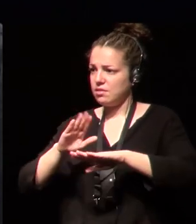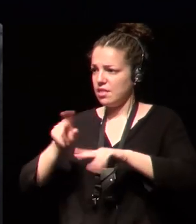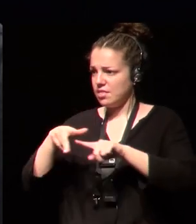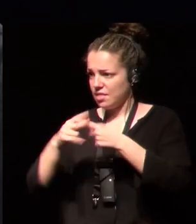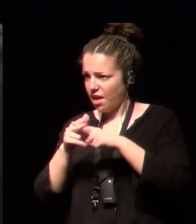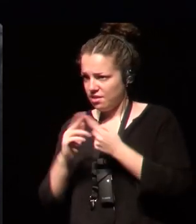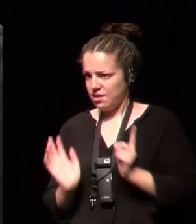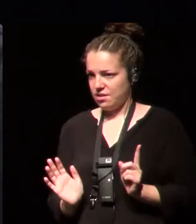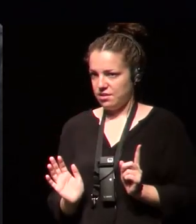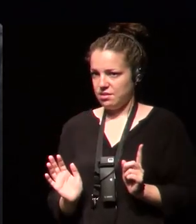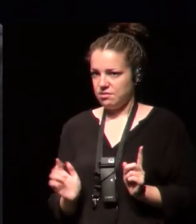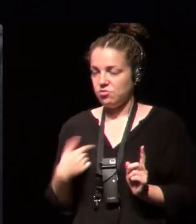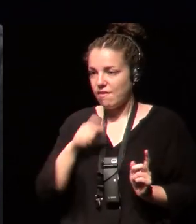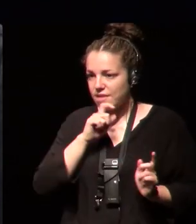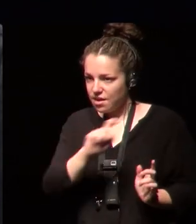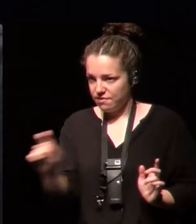mayor inhibidor,